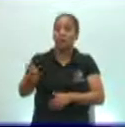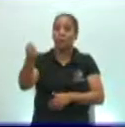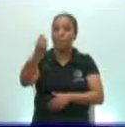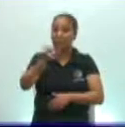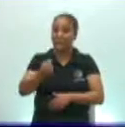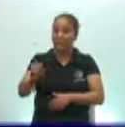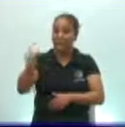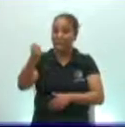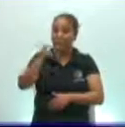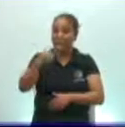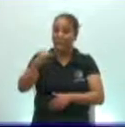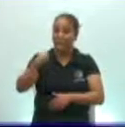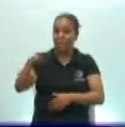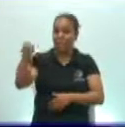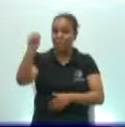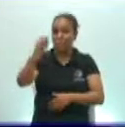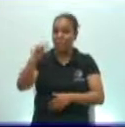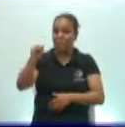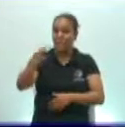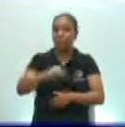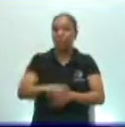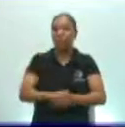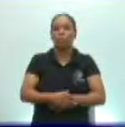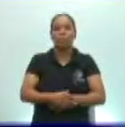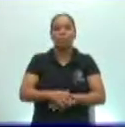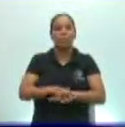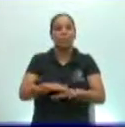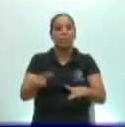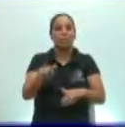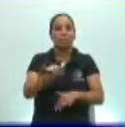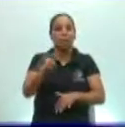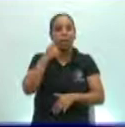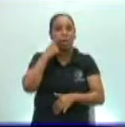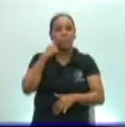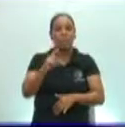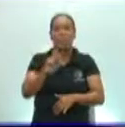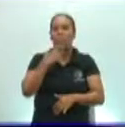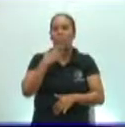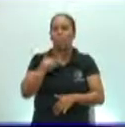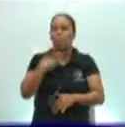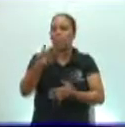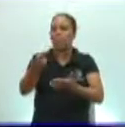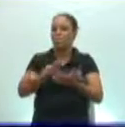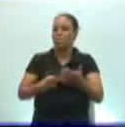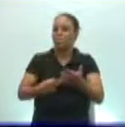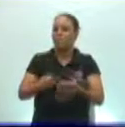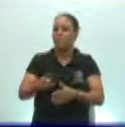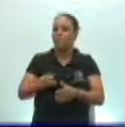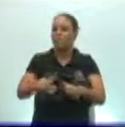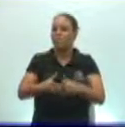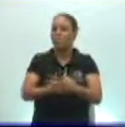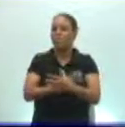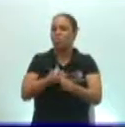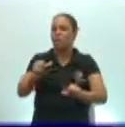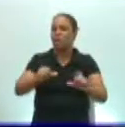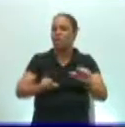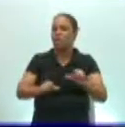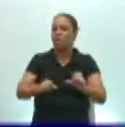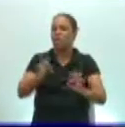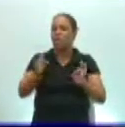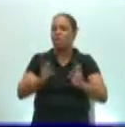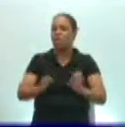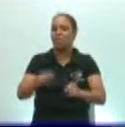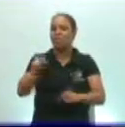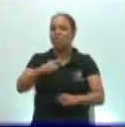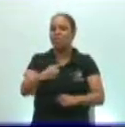por moléculas. También vimos cómo podemos representar la fórmula química de cada una de estas sustancias y